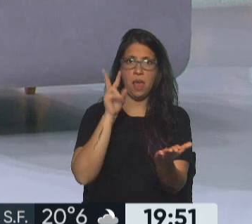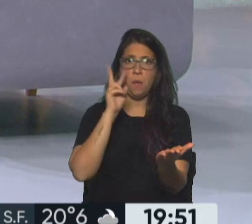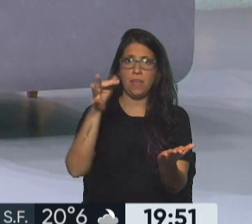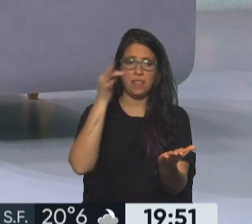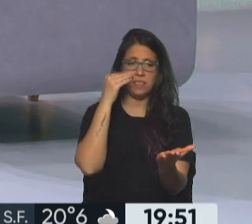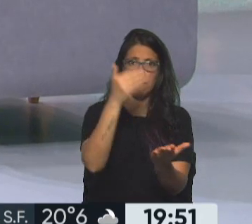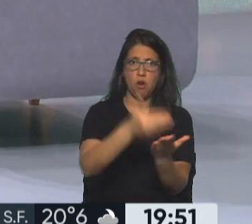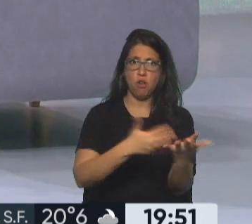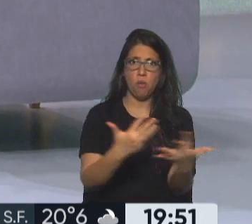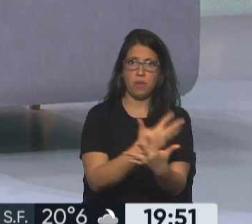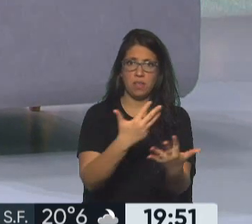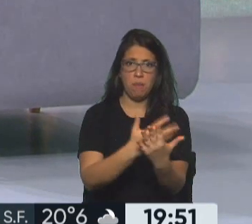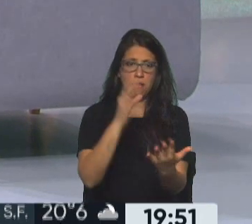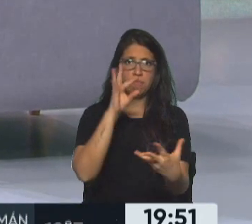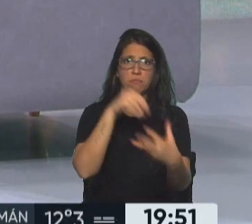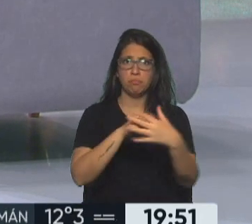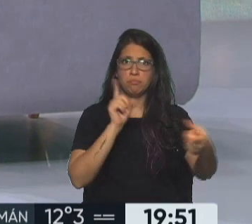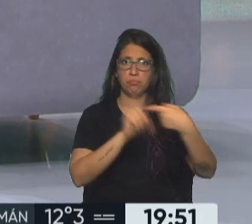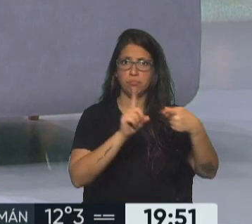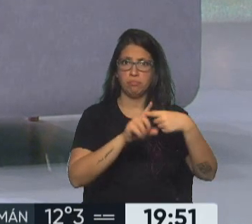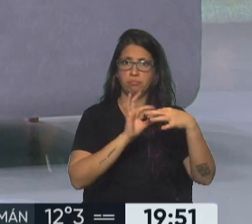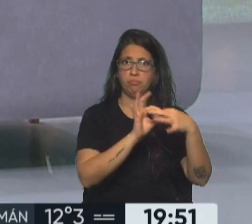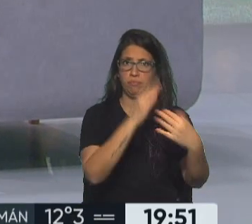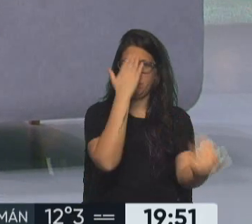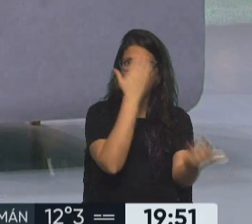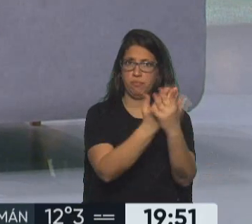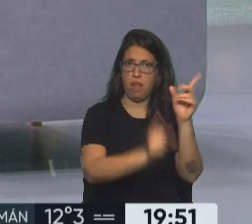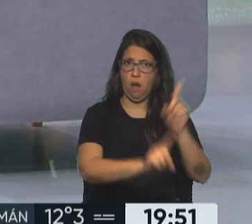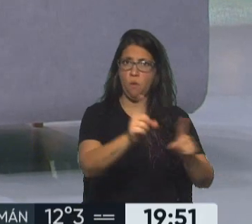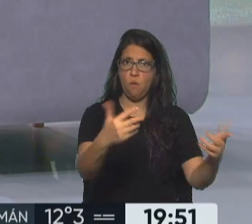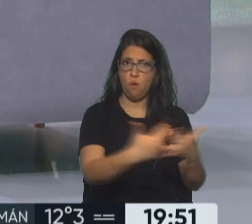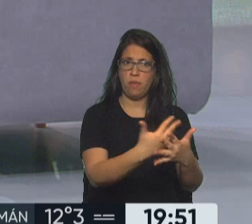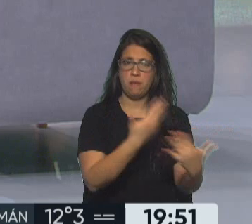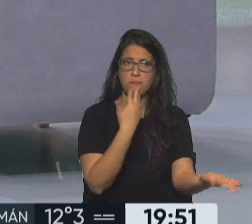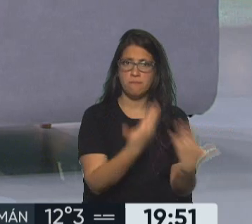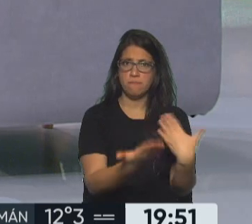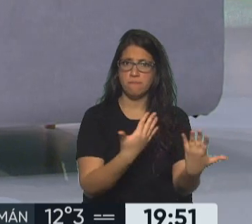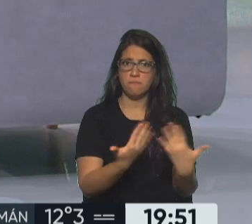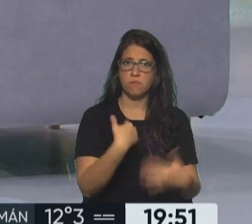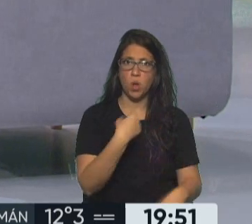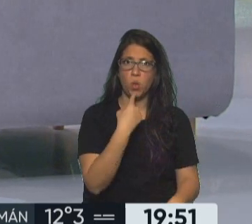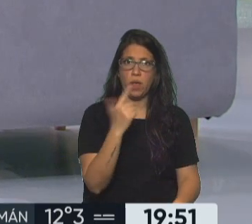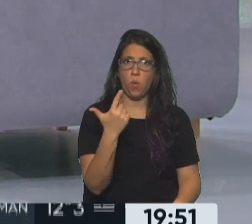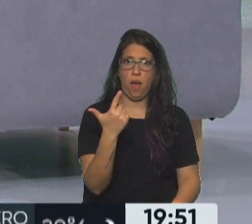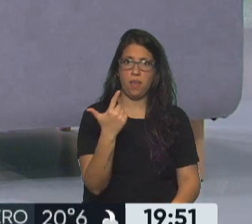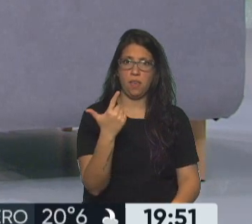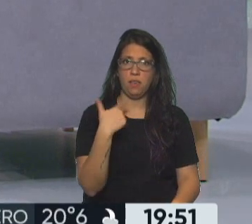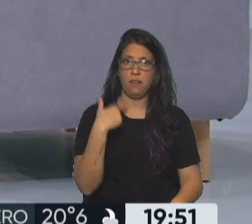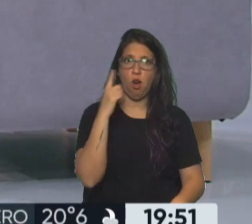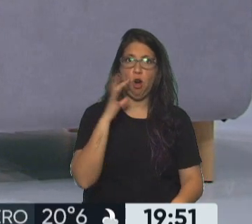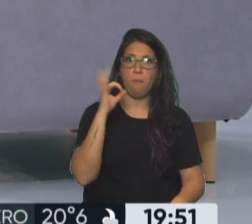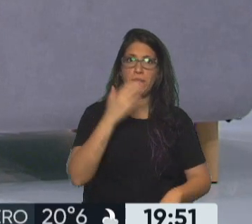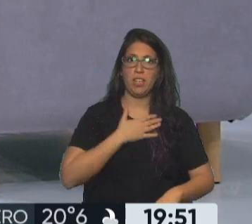de las víctimas, vincularme incluso afectivamente y de manera personal con alguna de las víctimas de mi papá, yo no tengo dudas, digamos, de dónde tengo que estar parada,